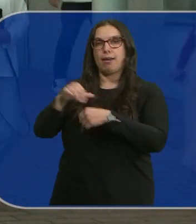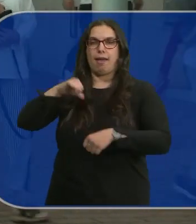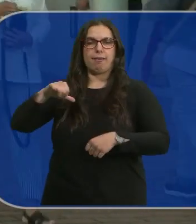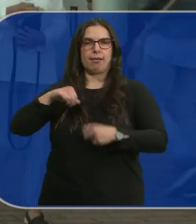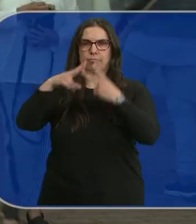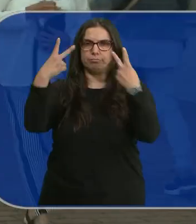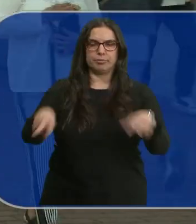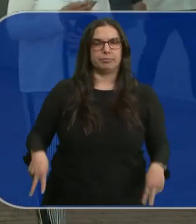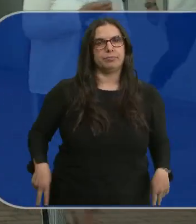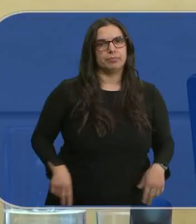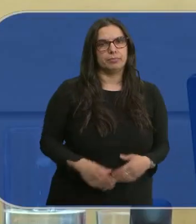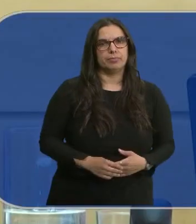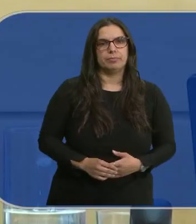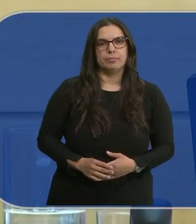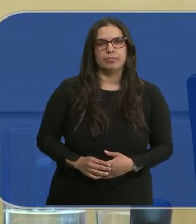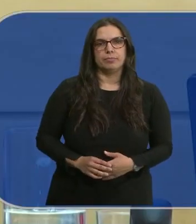clínica.